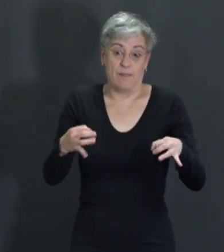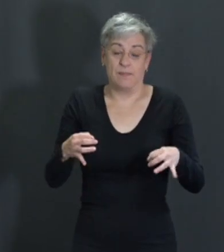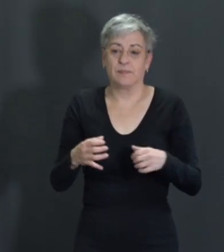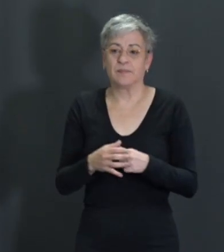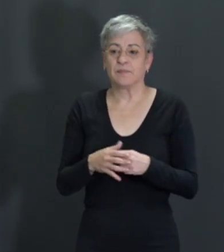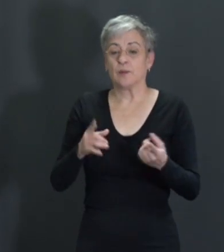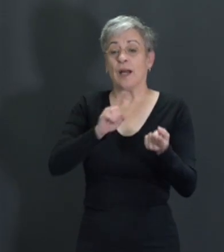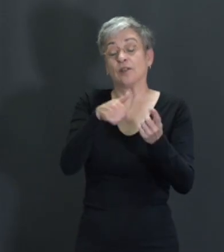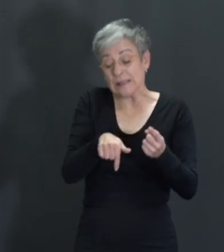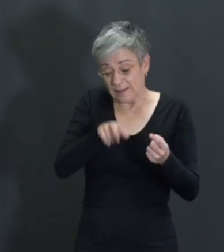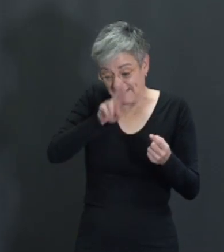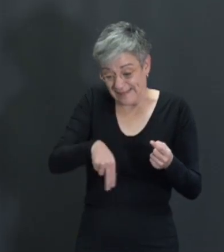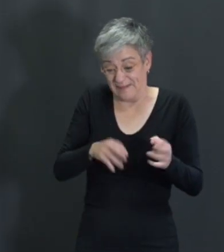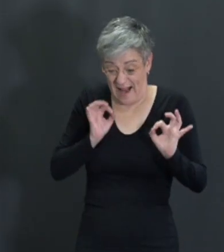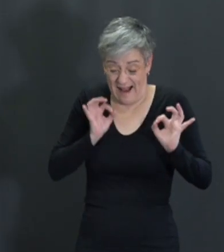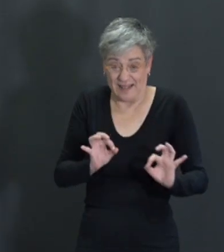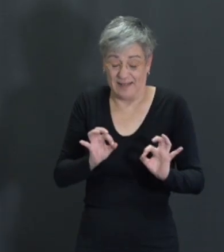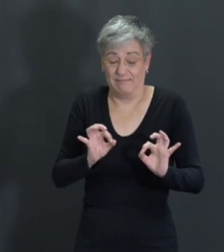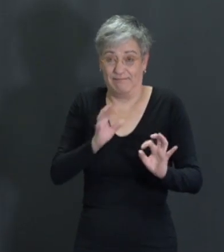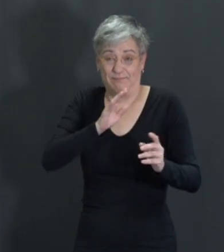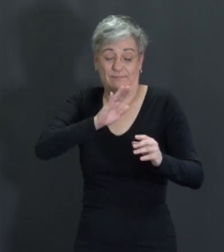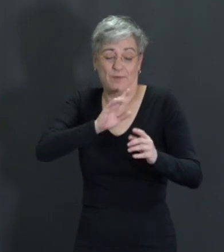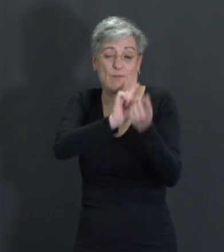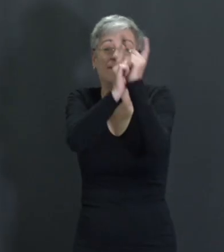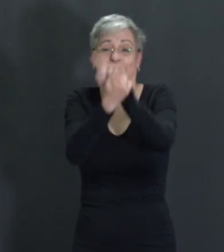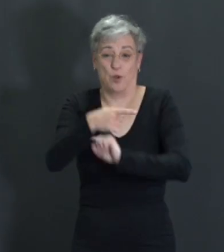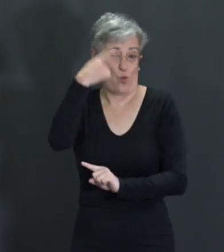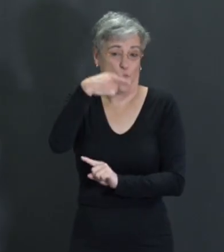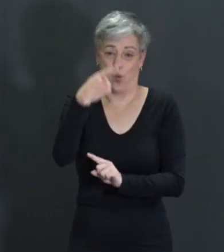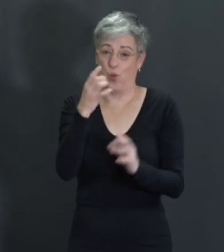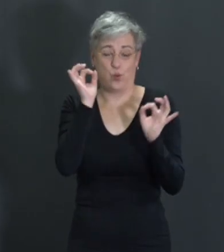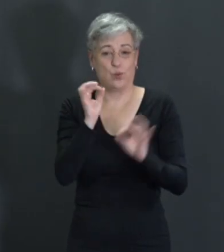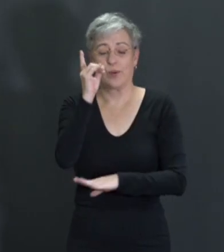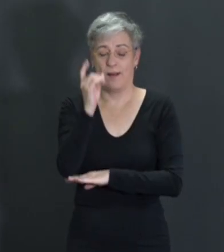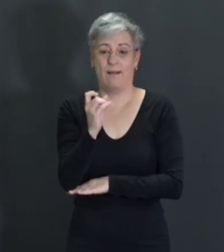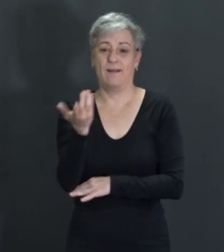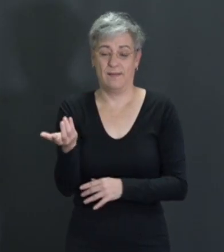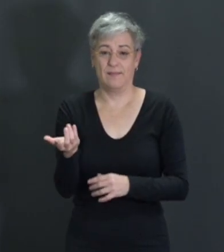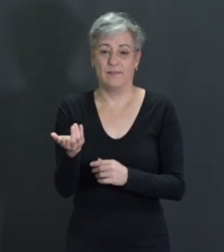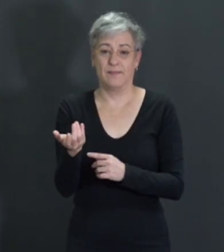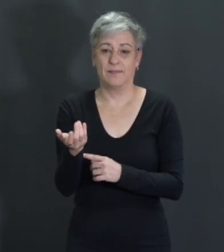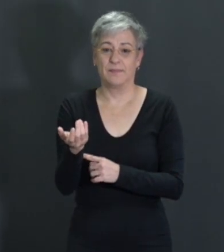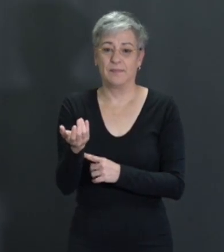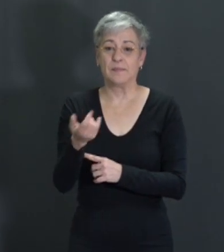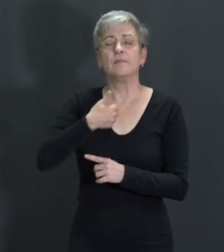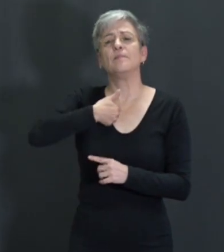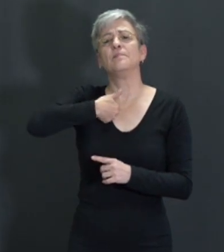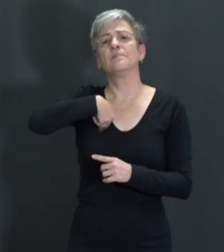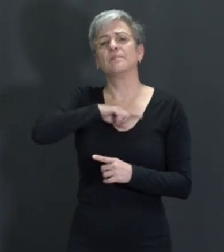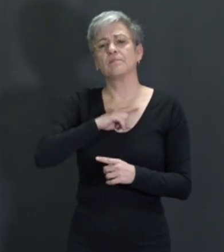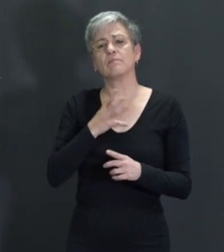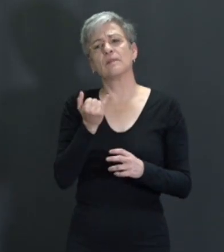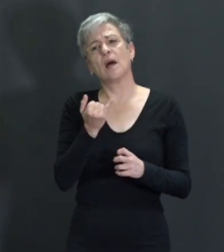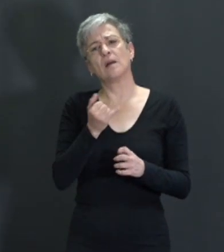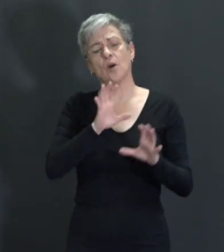son cambios culturales, precisamente, ¿no? Y en ese cambio cultural yo creo que seguramente va a haber un grupo de